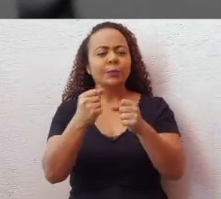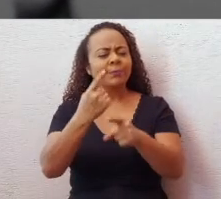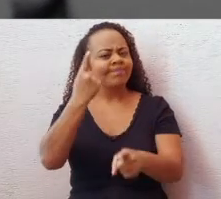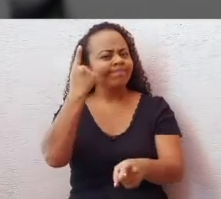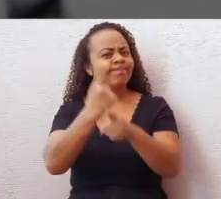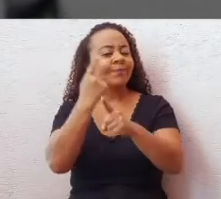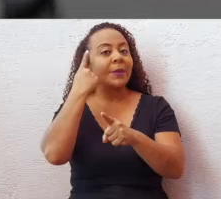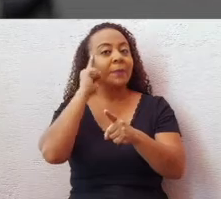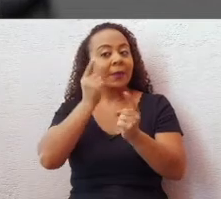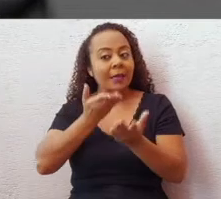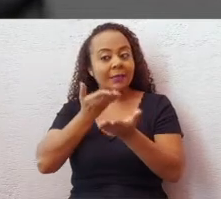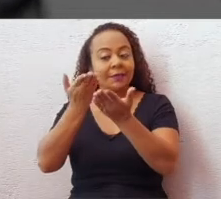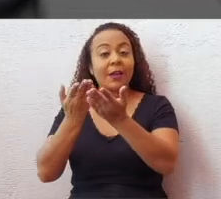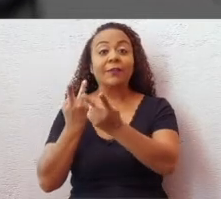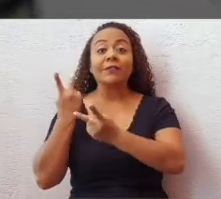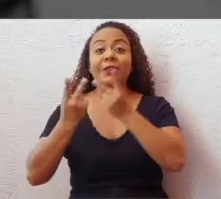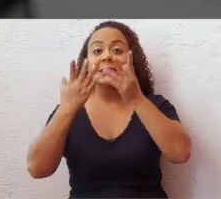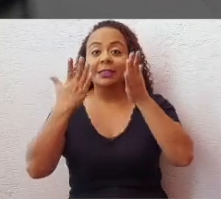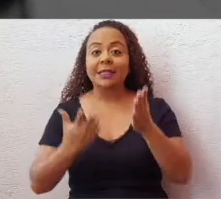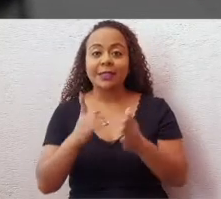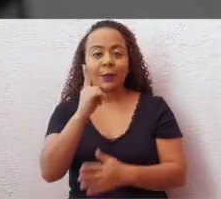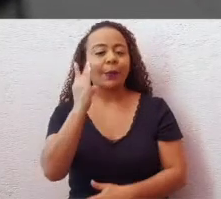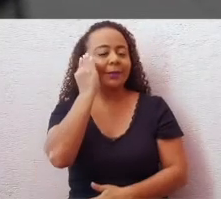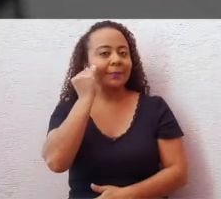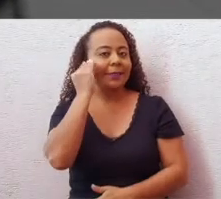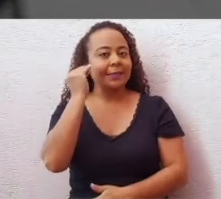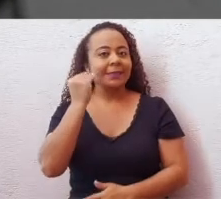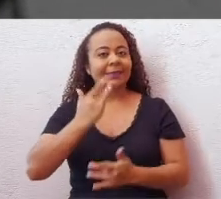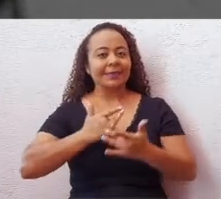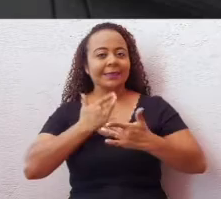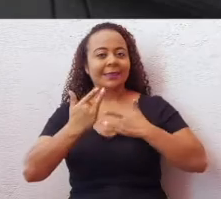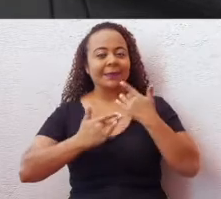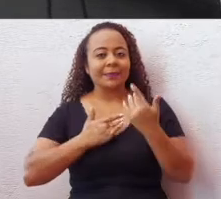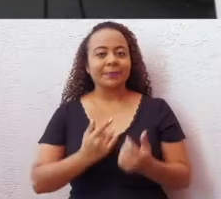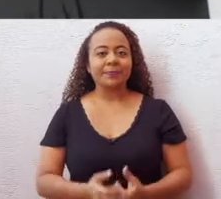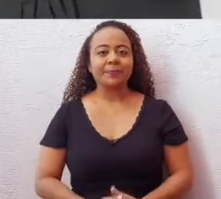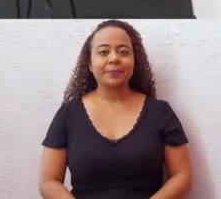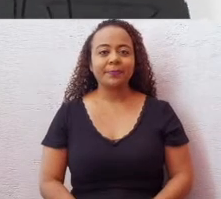ideales para llevar a Los visitantes a una experiencia sensitiva